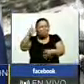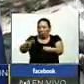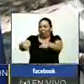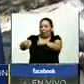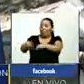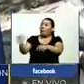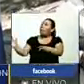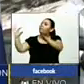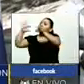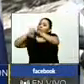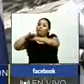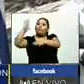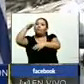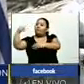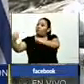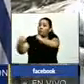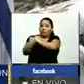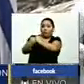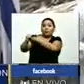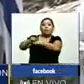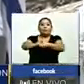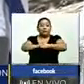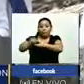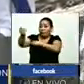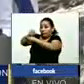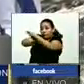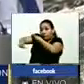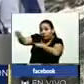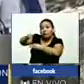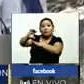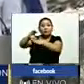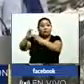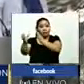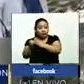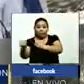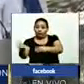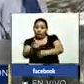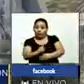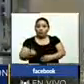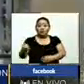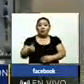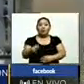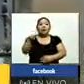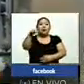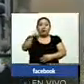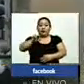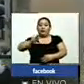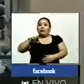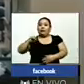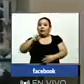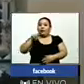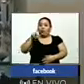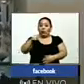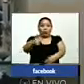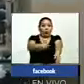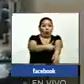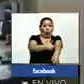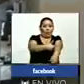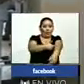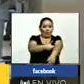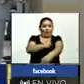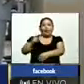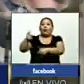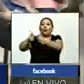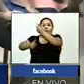ambos países para promover la cooperación y el intercambio cultural entre los ciudadanos. Este 30 de julio, el Hospital Nacional San Pedro